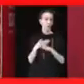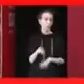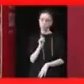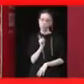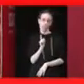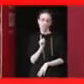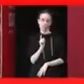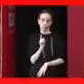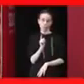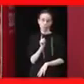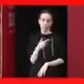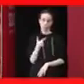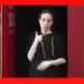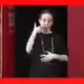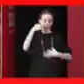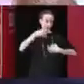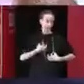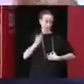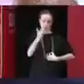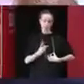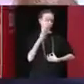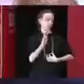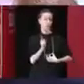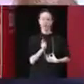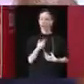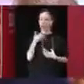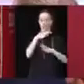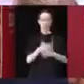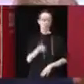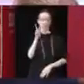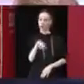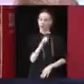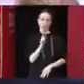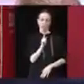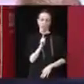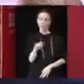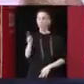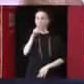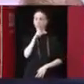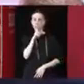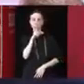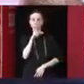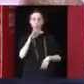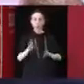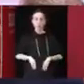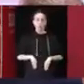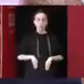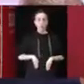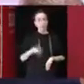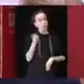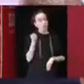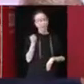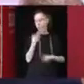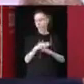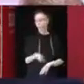no basta con creer que no lo somos no basta con guardar silencio y estarse quietos ni siquiera basta con